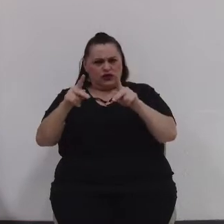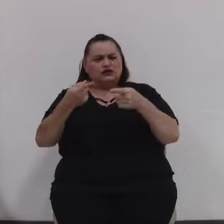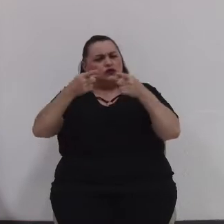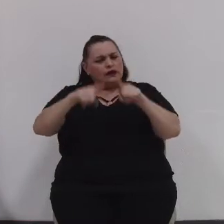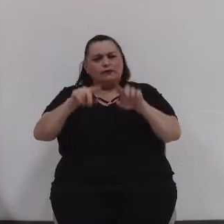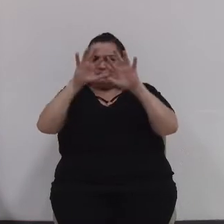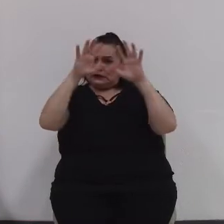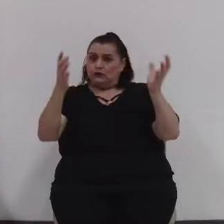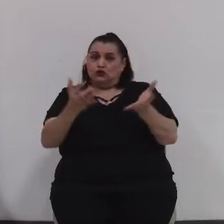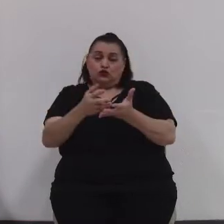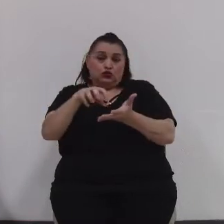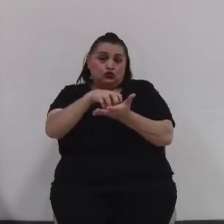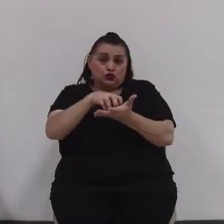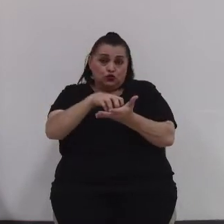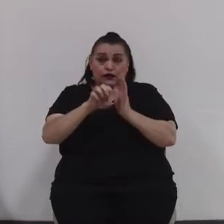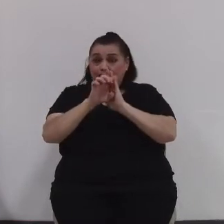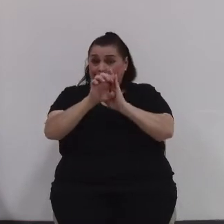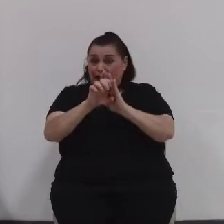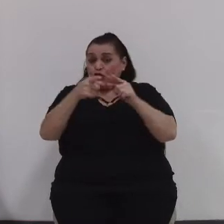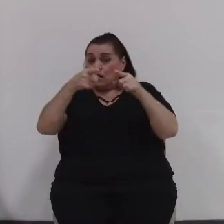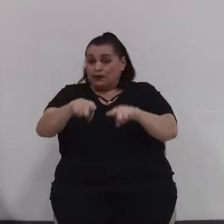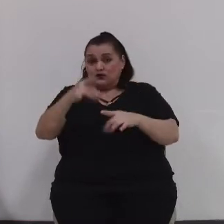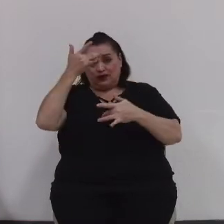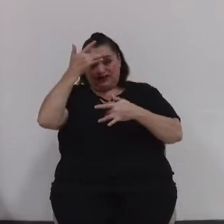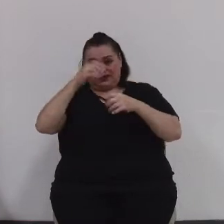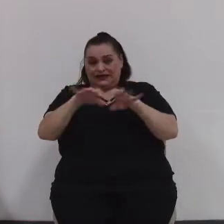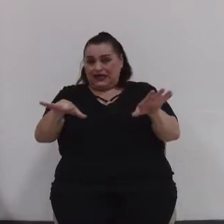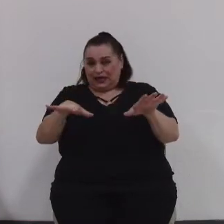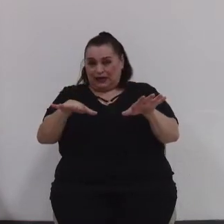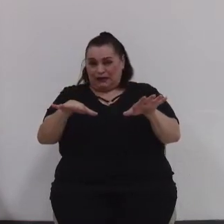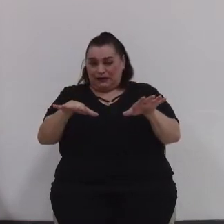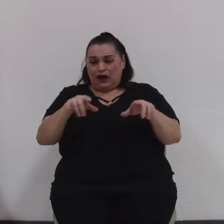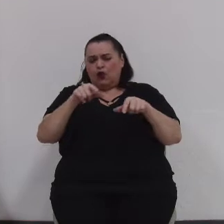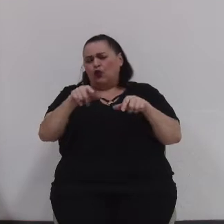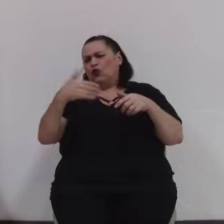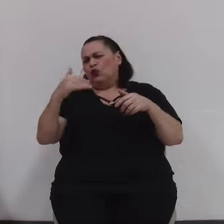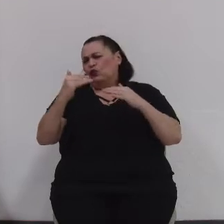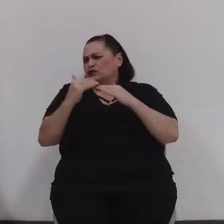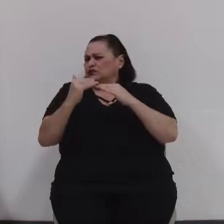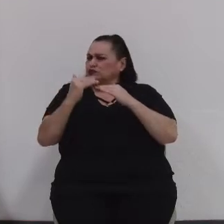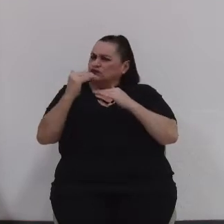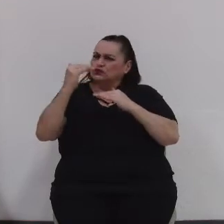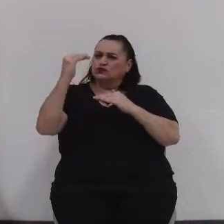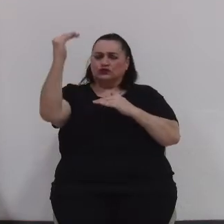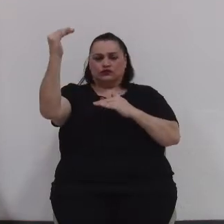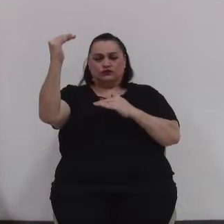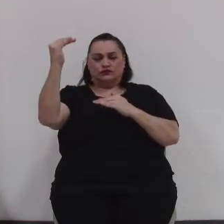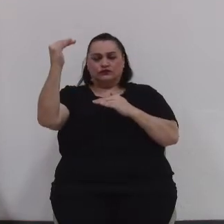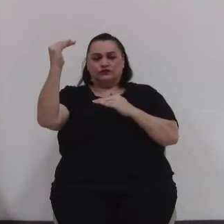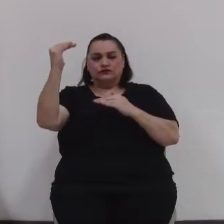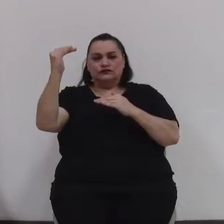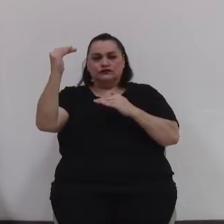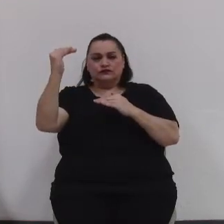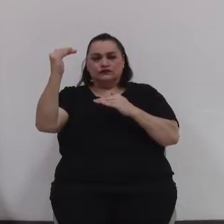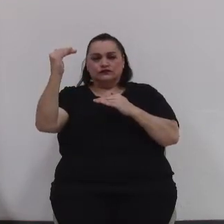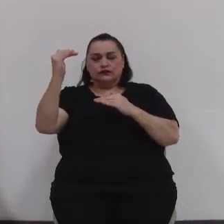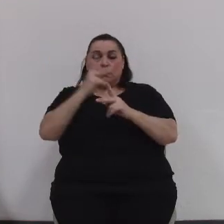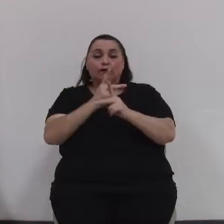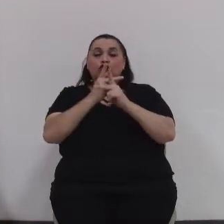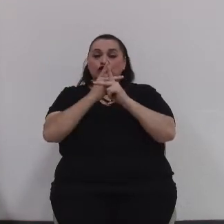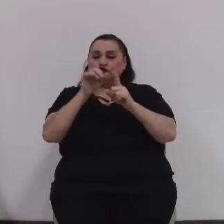incierto. Ejemplo de ello fue lo que ocurrió en la pandemia, donde hubo un auge de la